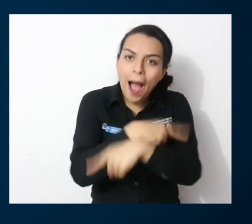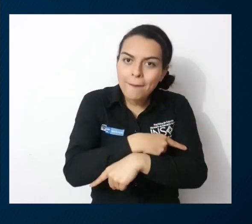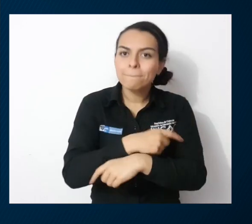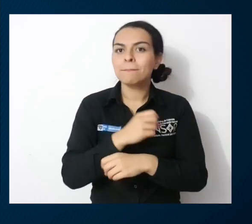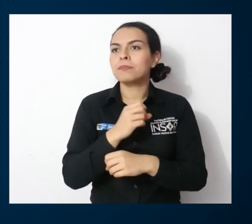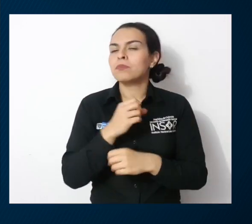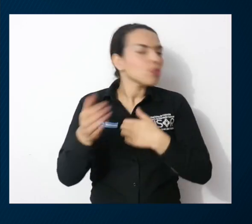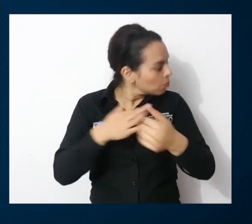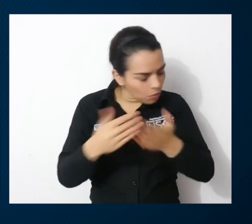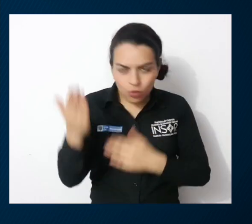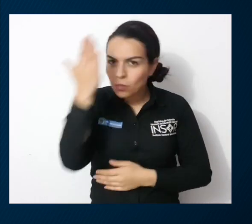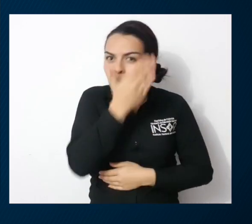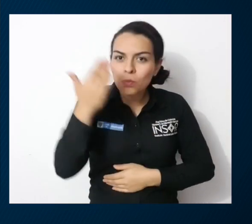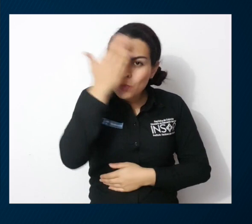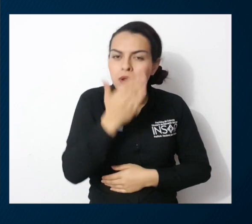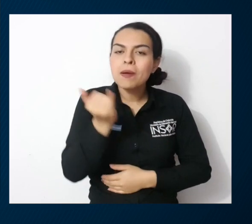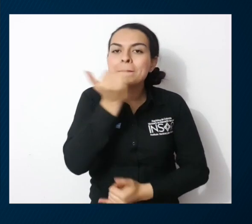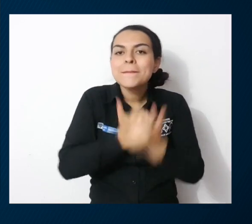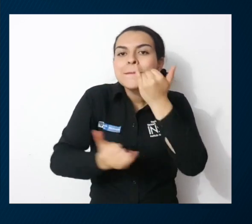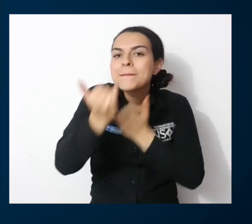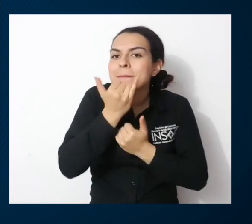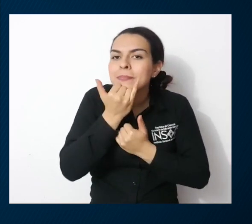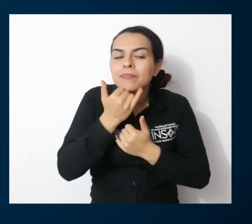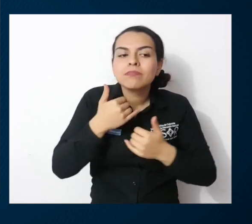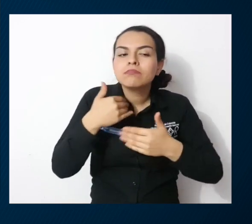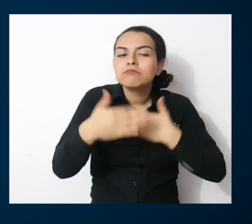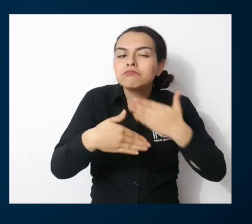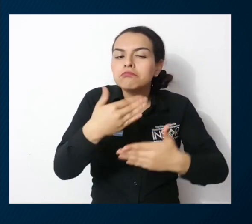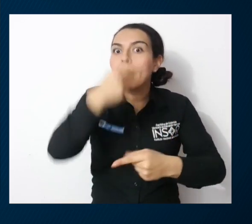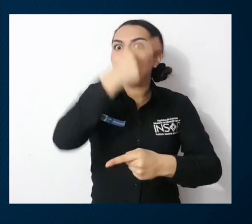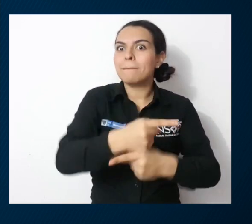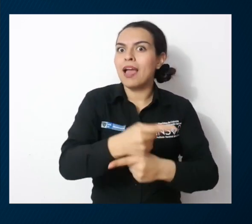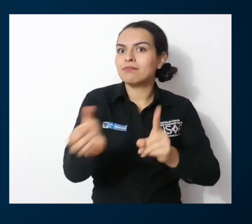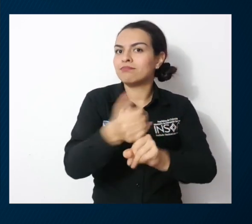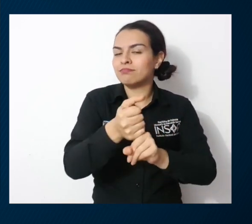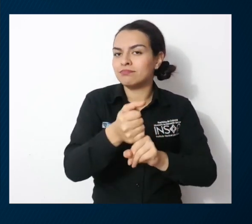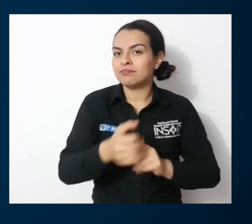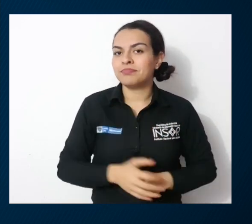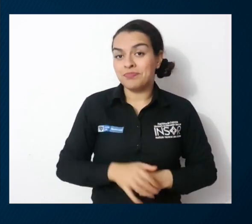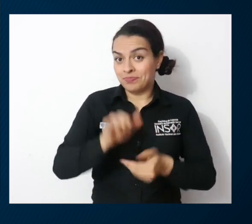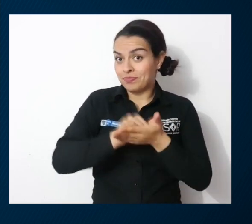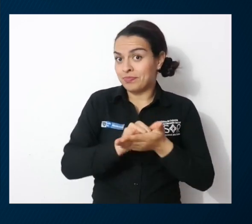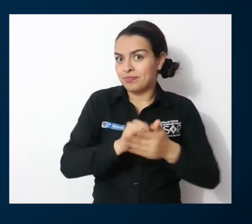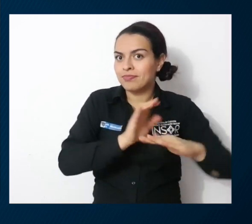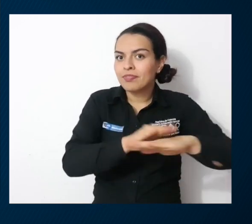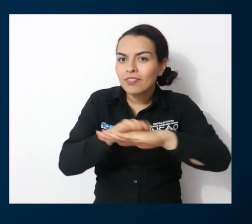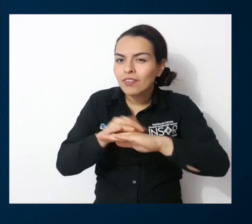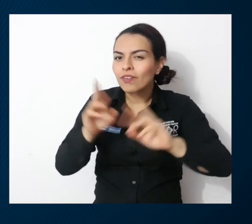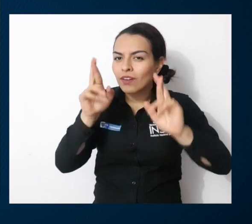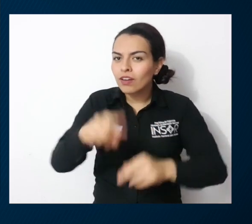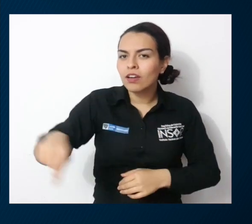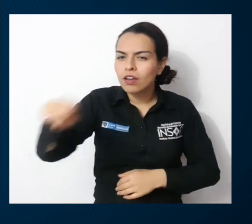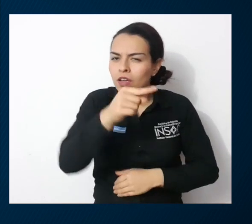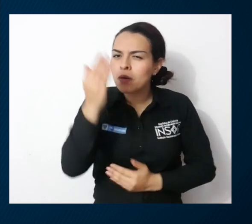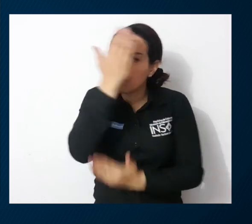probar, a equivocarse, pero a acertar. Y al llevarlos a esto, a